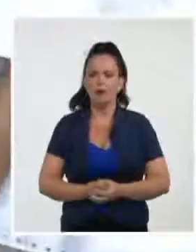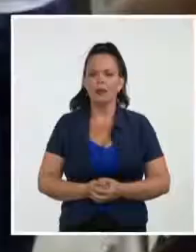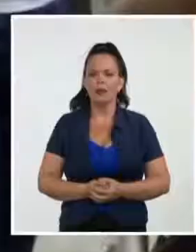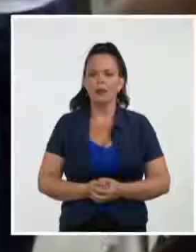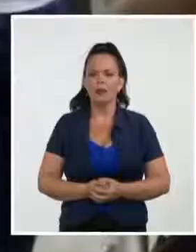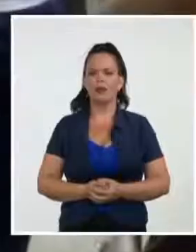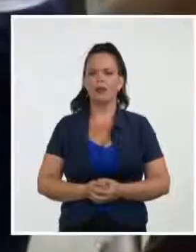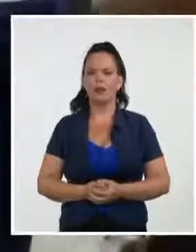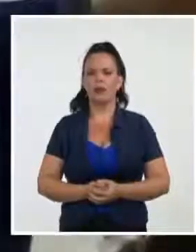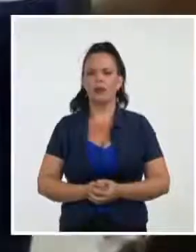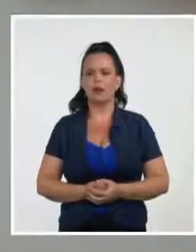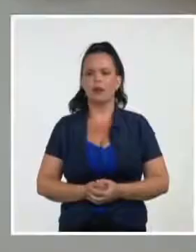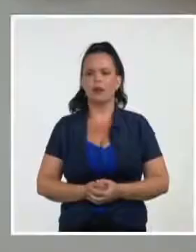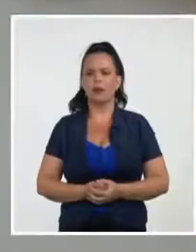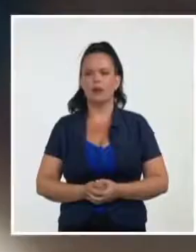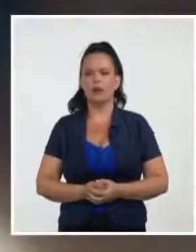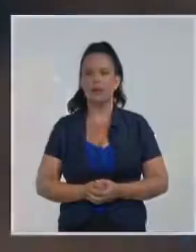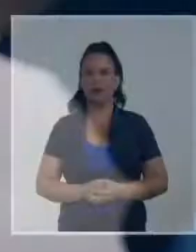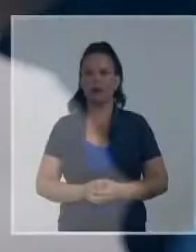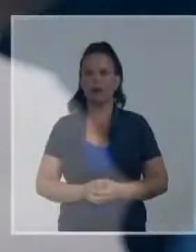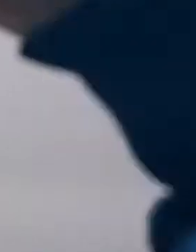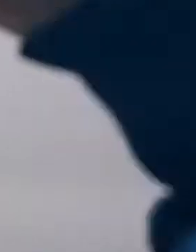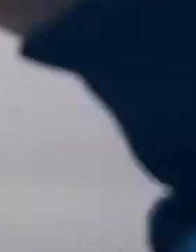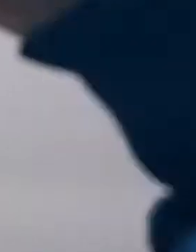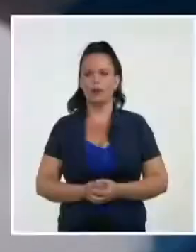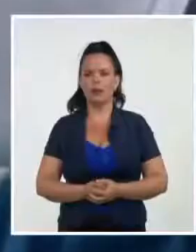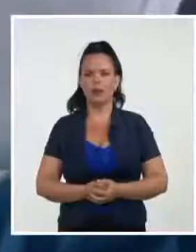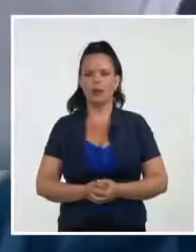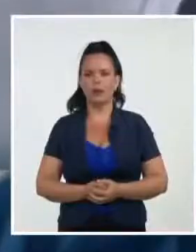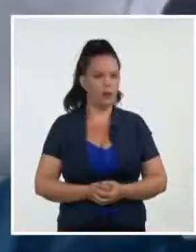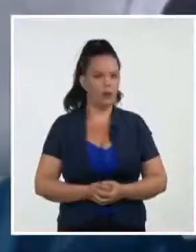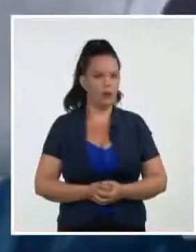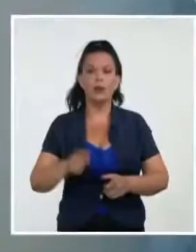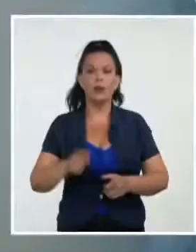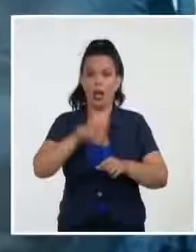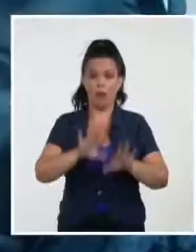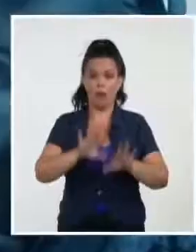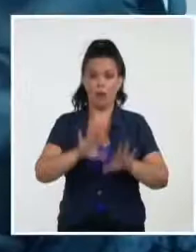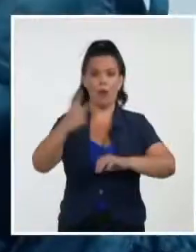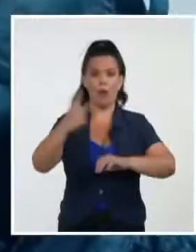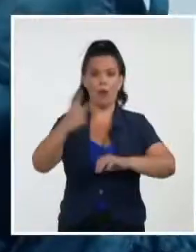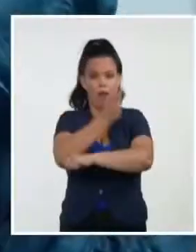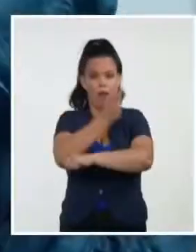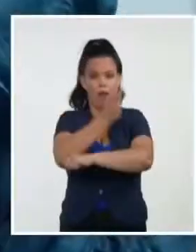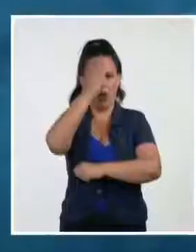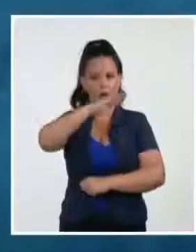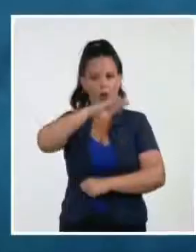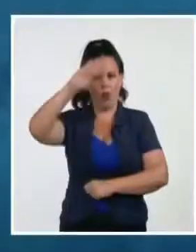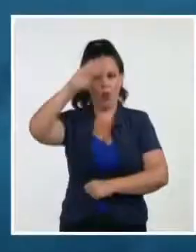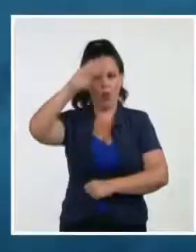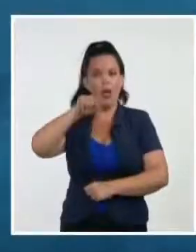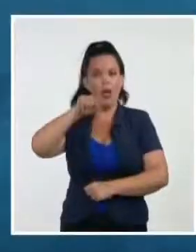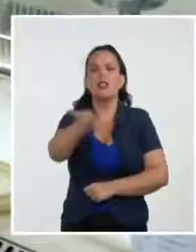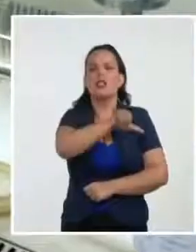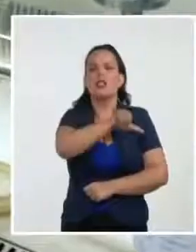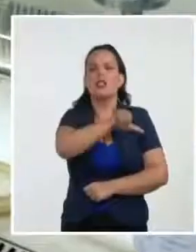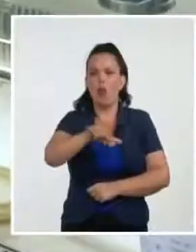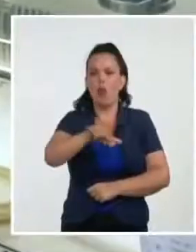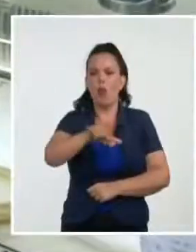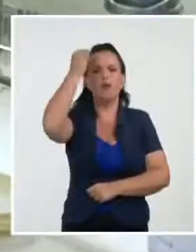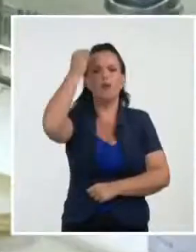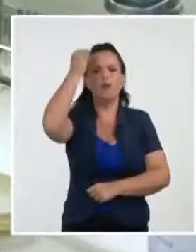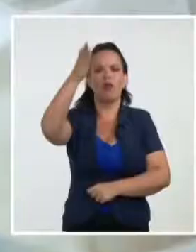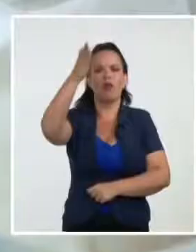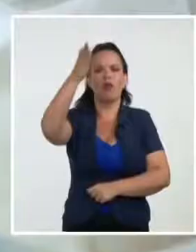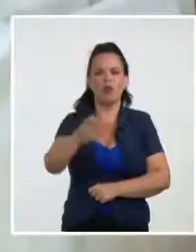la Televisión Cubana. Pensar en las vacunas cubanas es pensar en la vida. Es hacer el bien sin pedir a